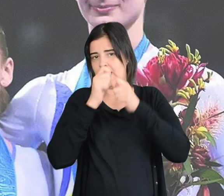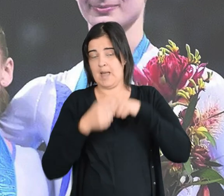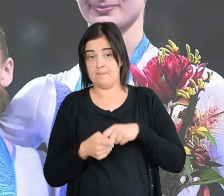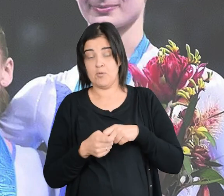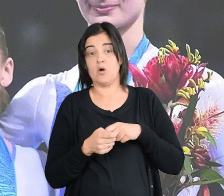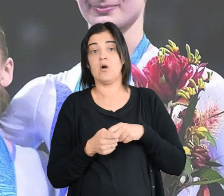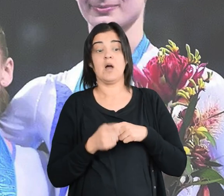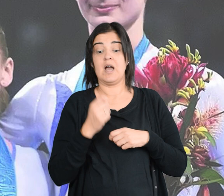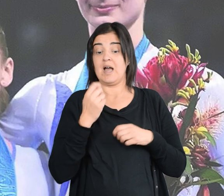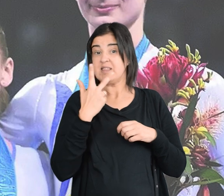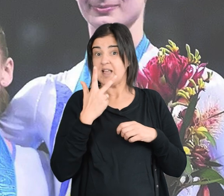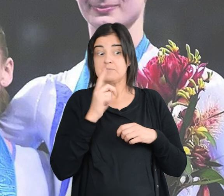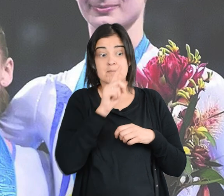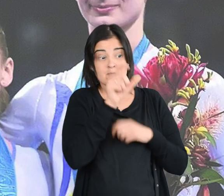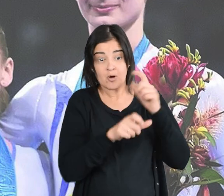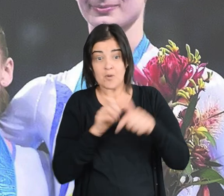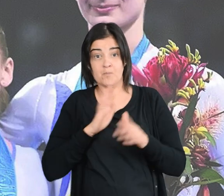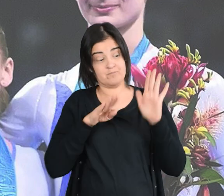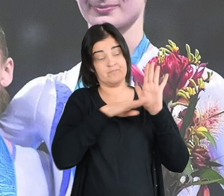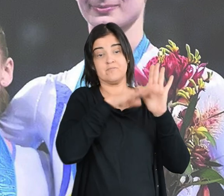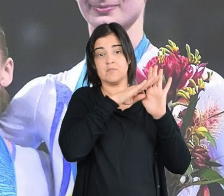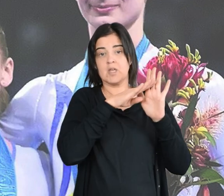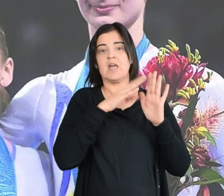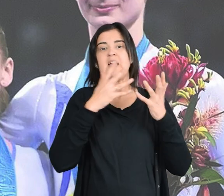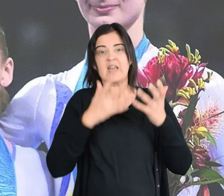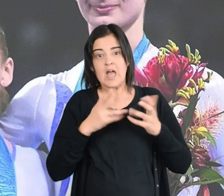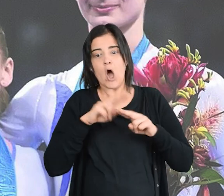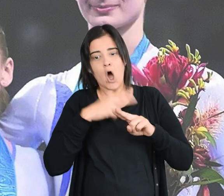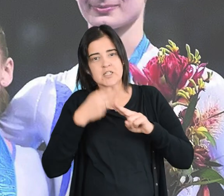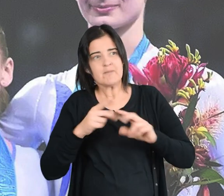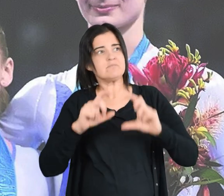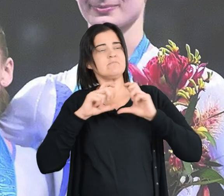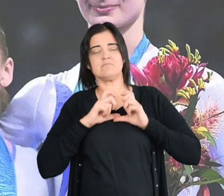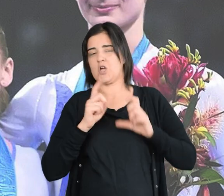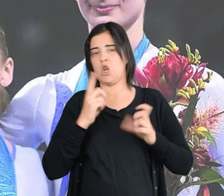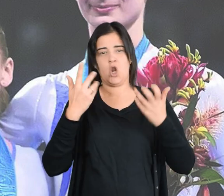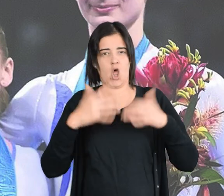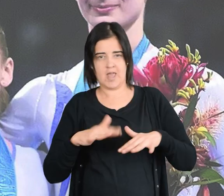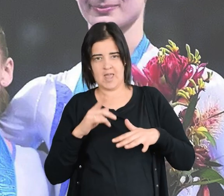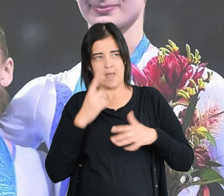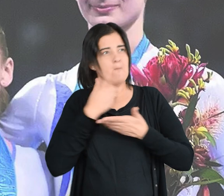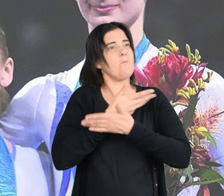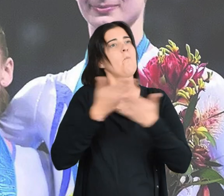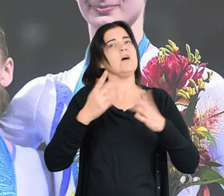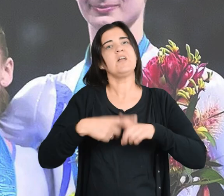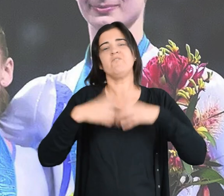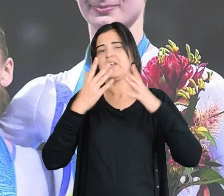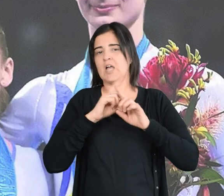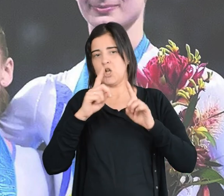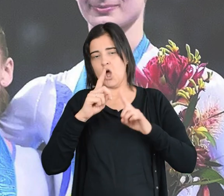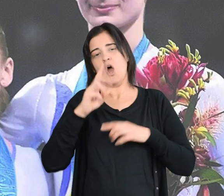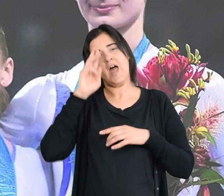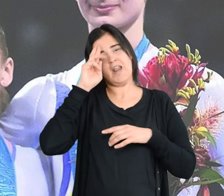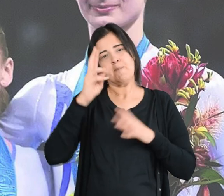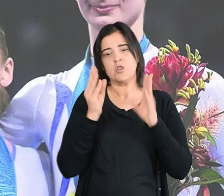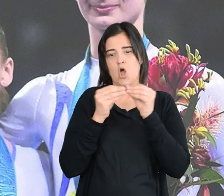ninguna de las tres accedió a repetir la ceremonia de premiación por respeto a Andrea y en protesta la decisión final del comité